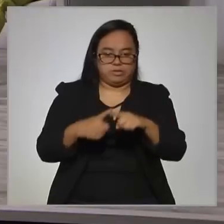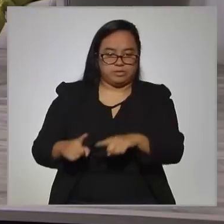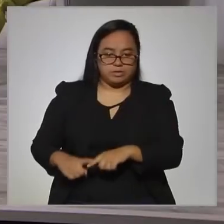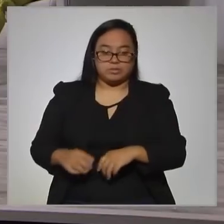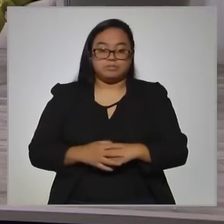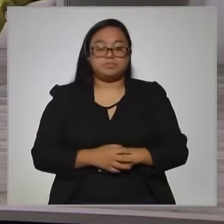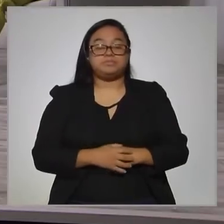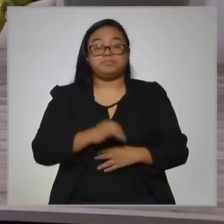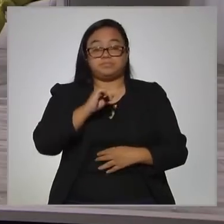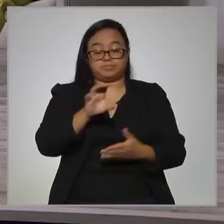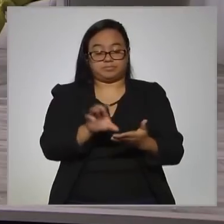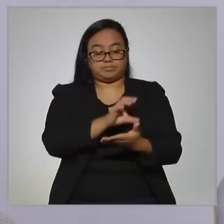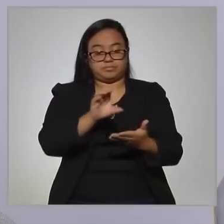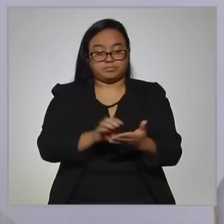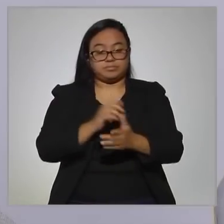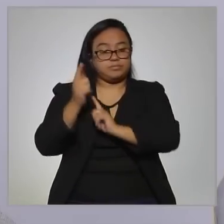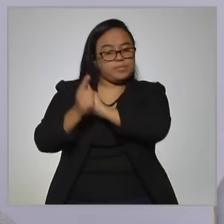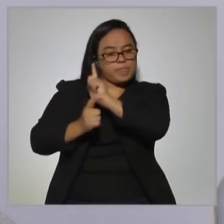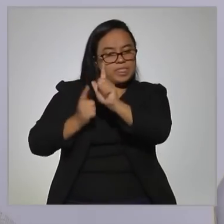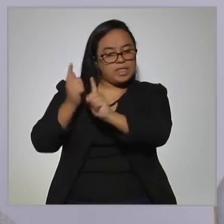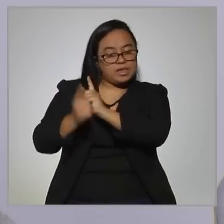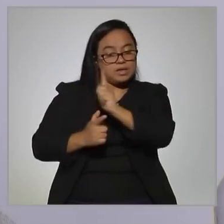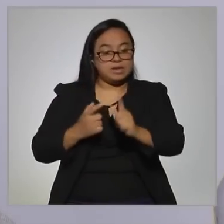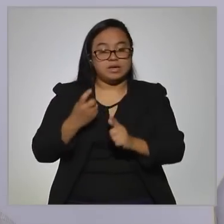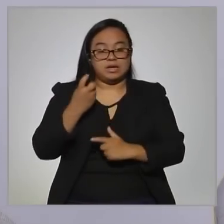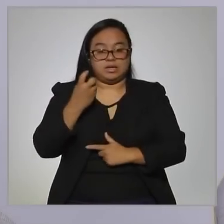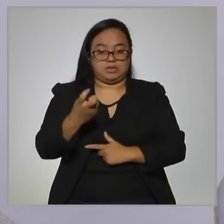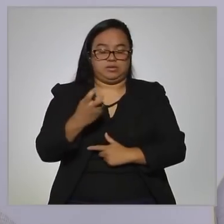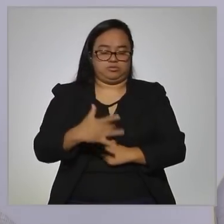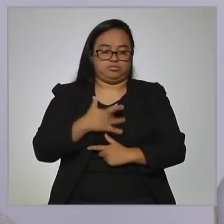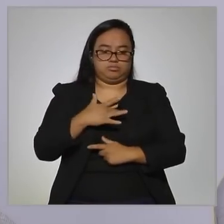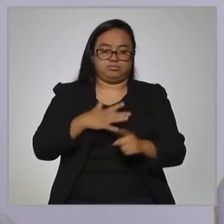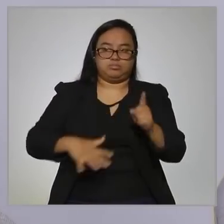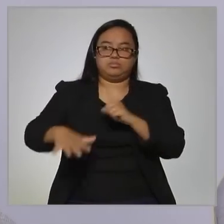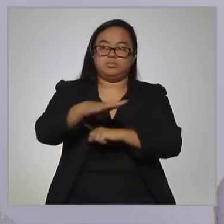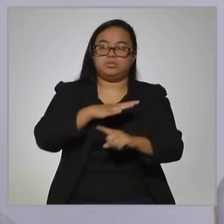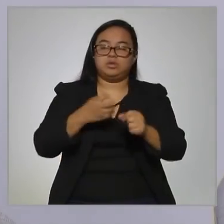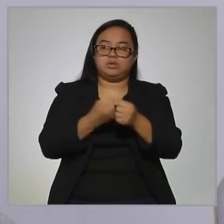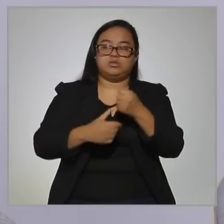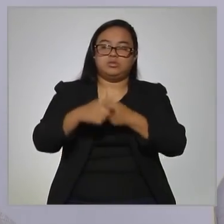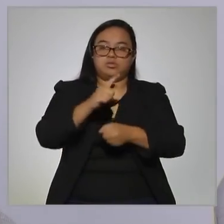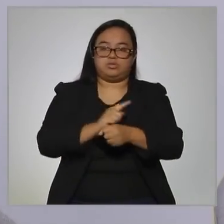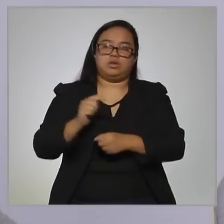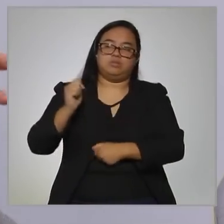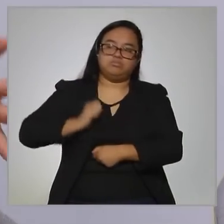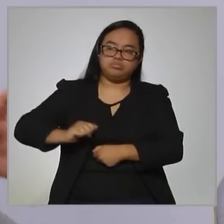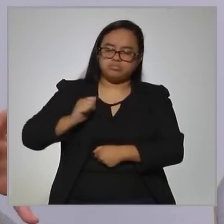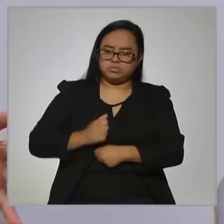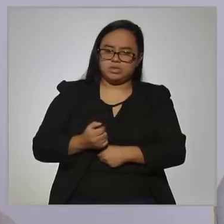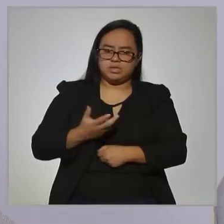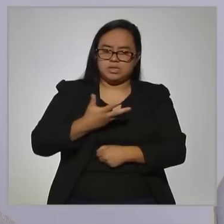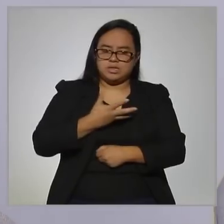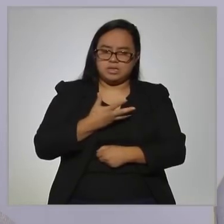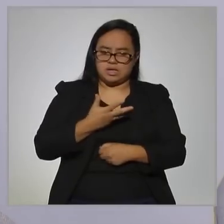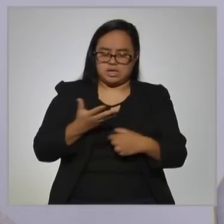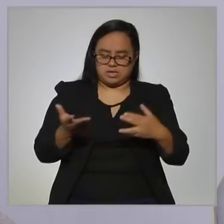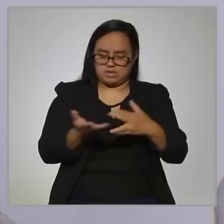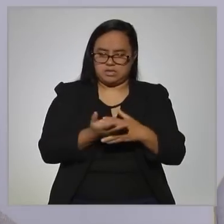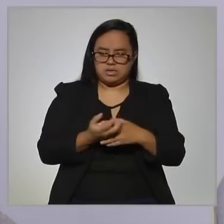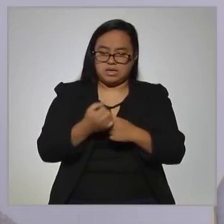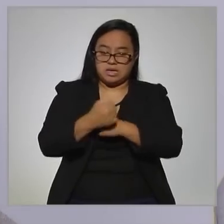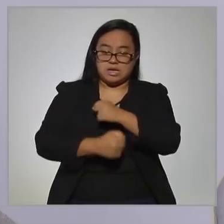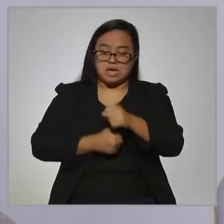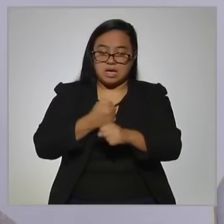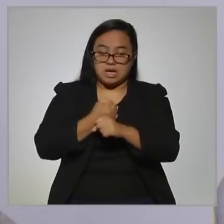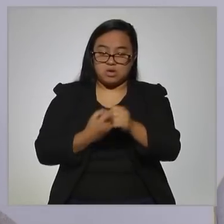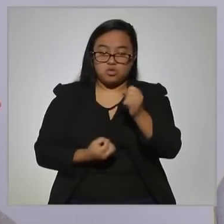A partir del calendario gregoriano que impacta justamente en las sociedades contemporáneas y que nos marca esta división de que el año